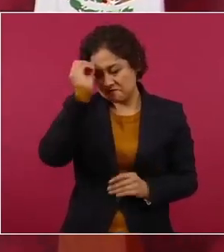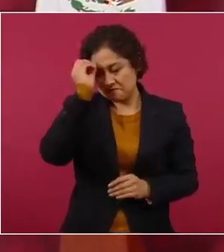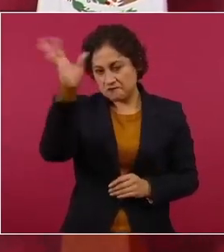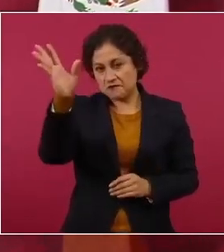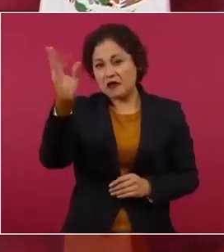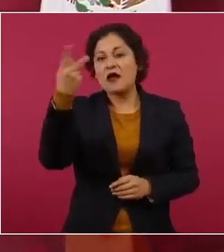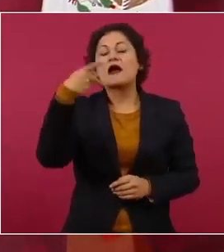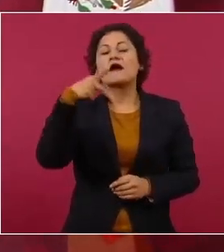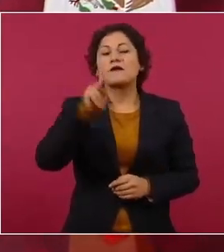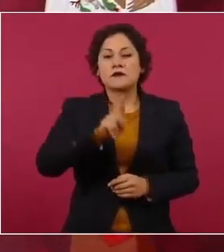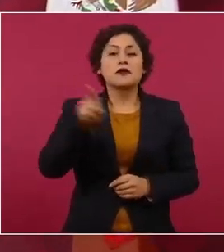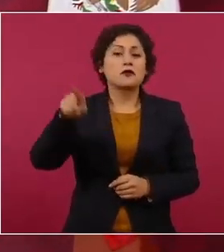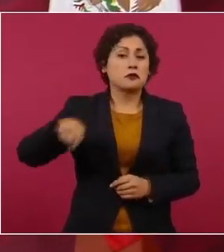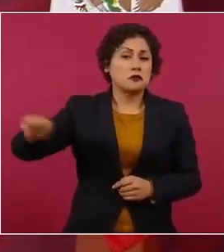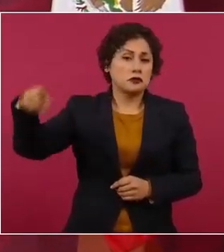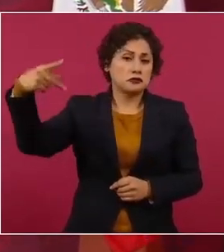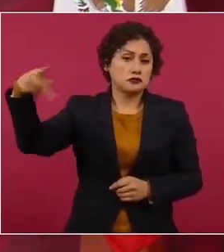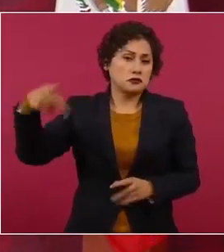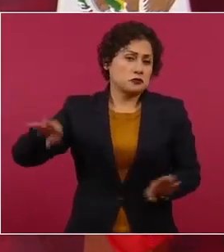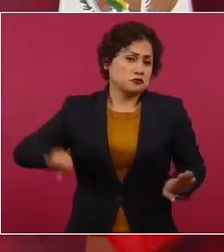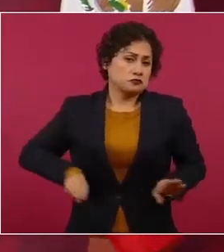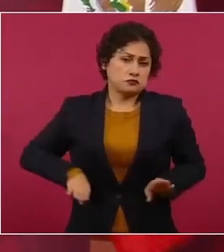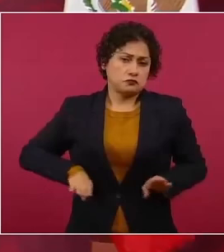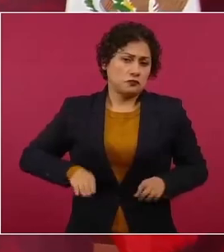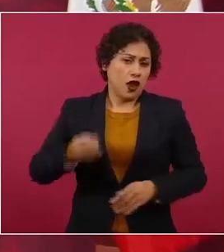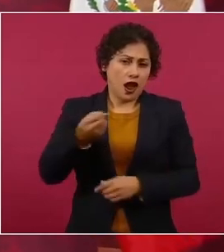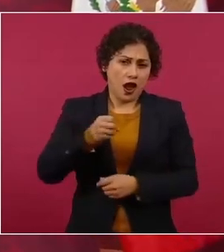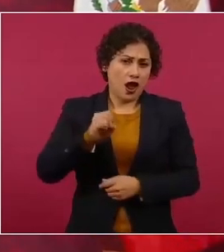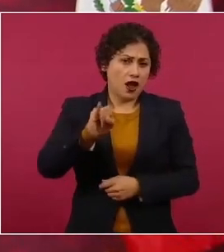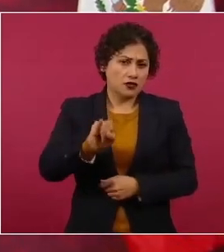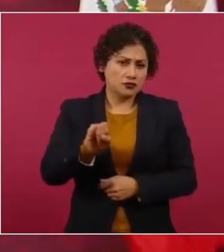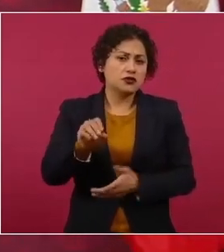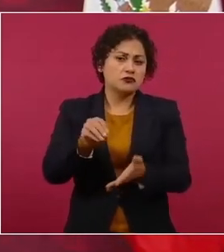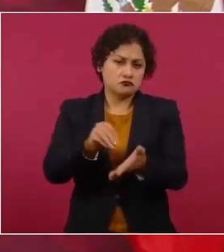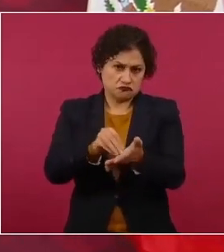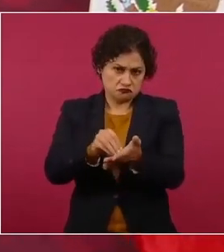tenían la manía, tienen todavía,